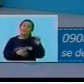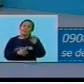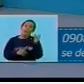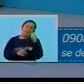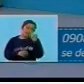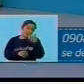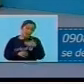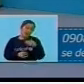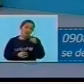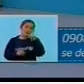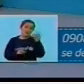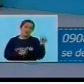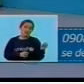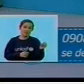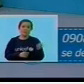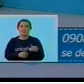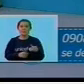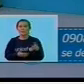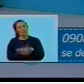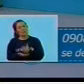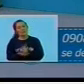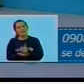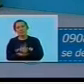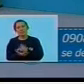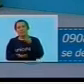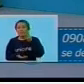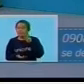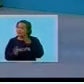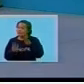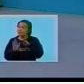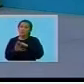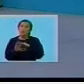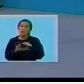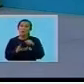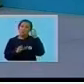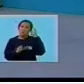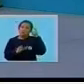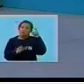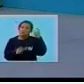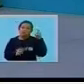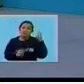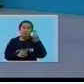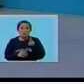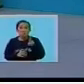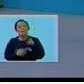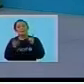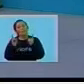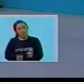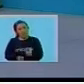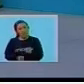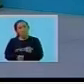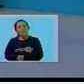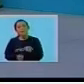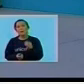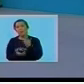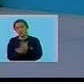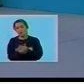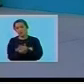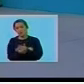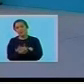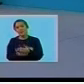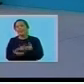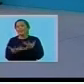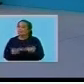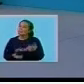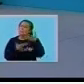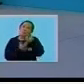0908-6470. Así es, todo el mundo tiene que colaborar, y viendo los proyectos de UNICEF que estamos presentando acá en el programa, usted también está colaborando. Queremos que sea solidario, queremos